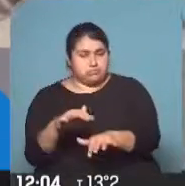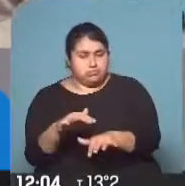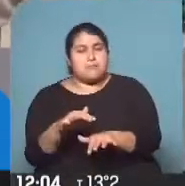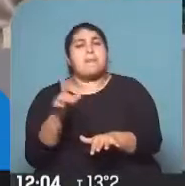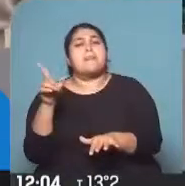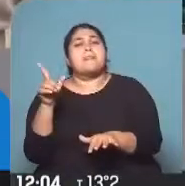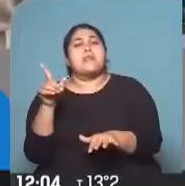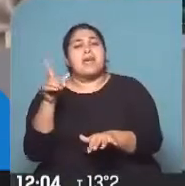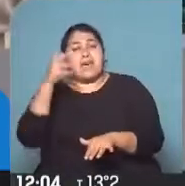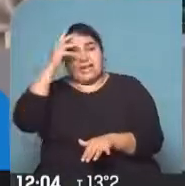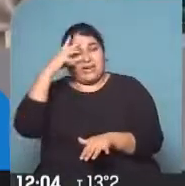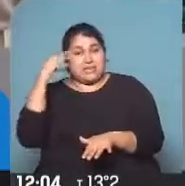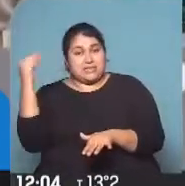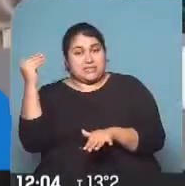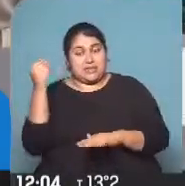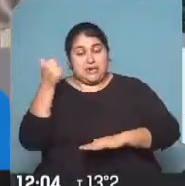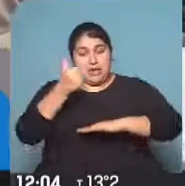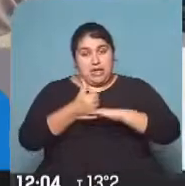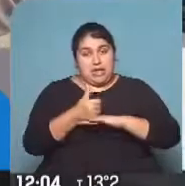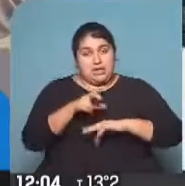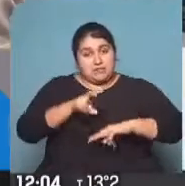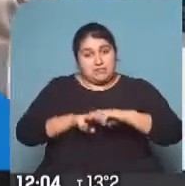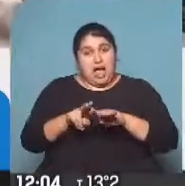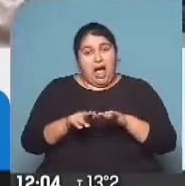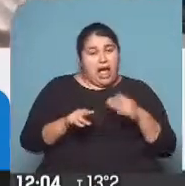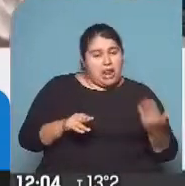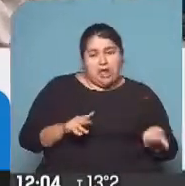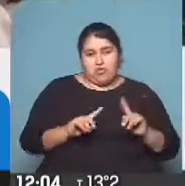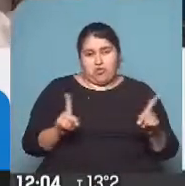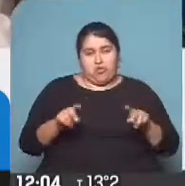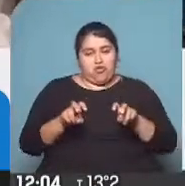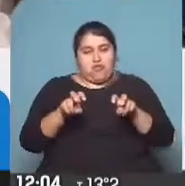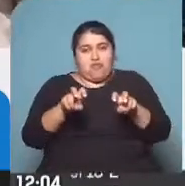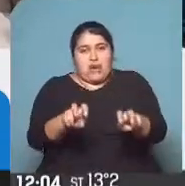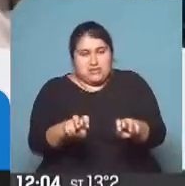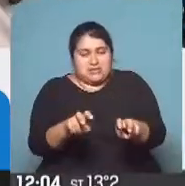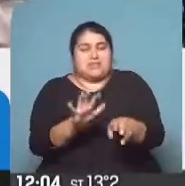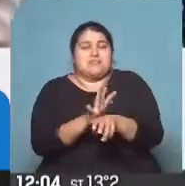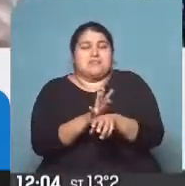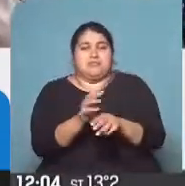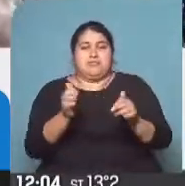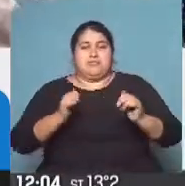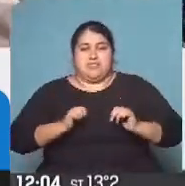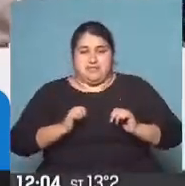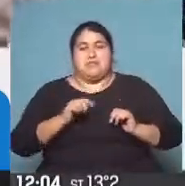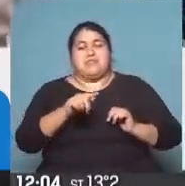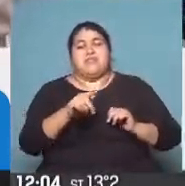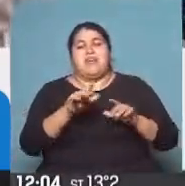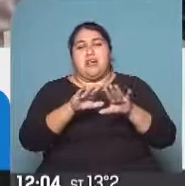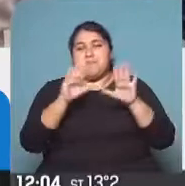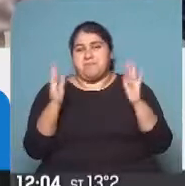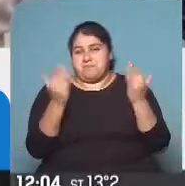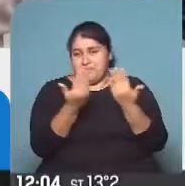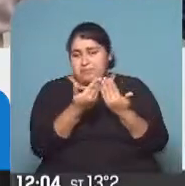estará sentada al lado de ellos, sino en una fila que está por delante, más cerca justamente del Tribunal Oral Federal número